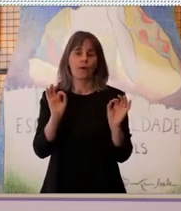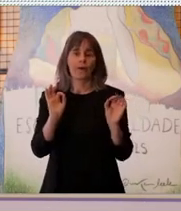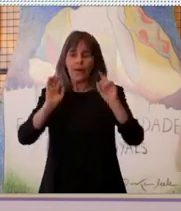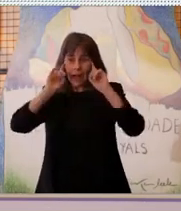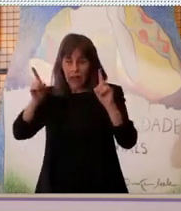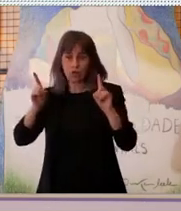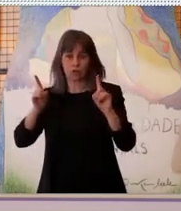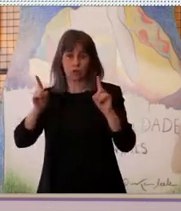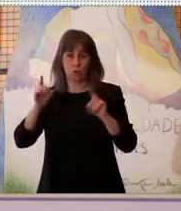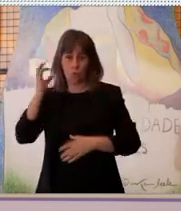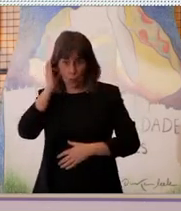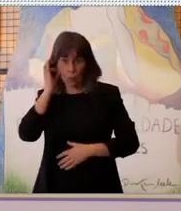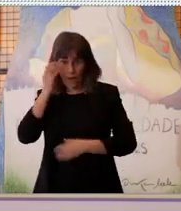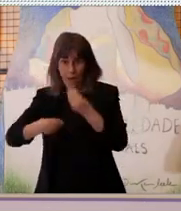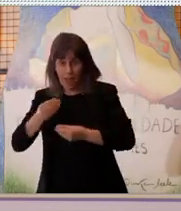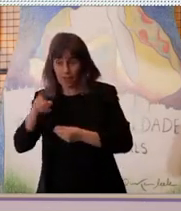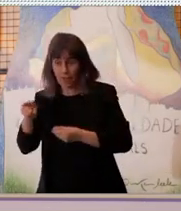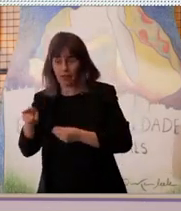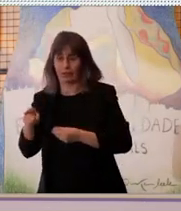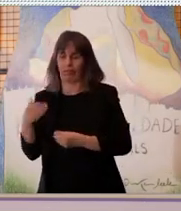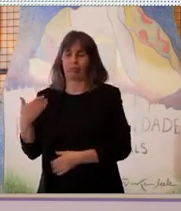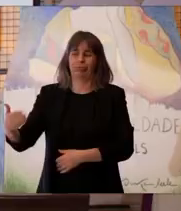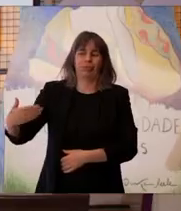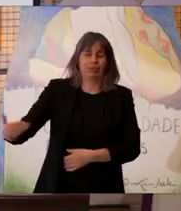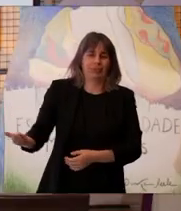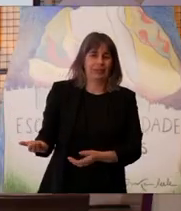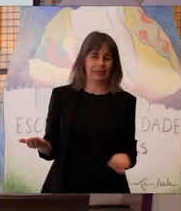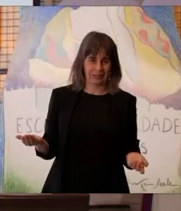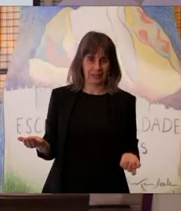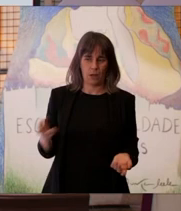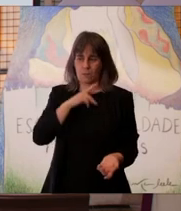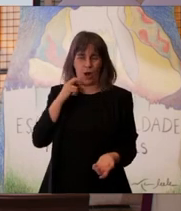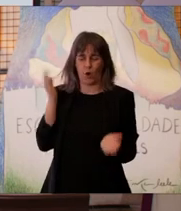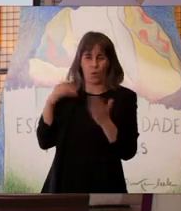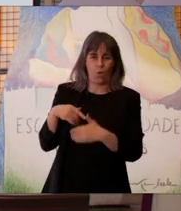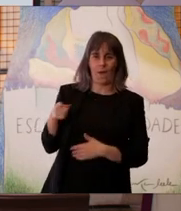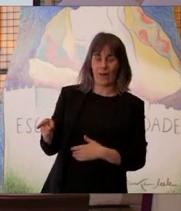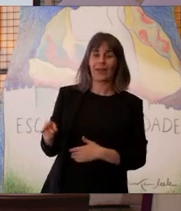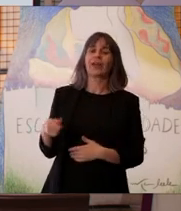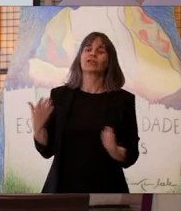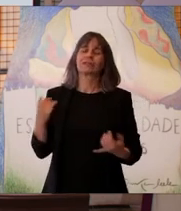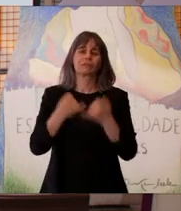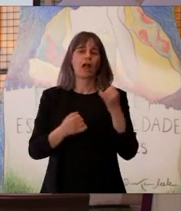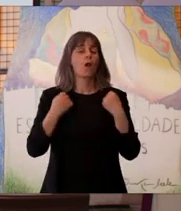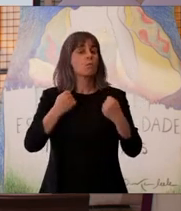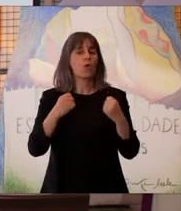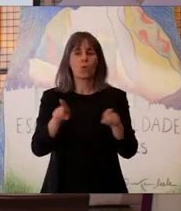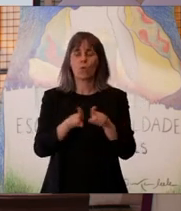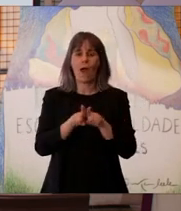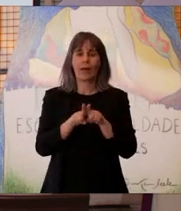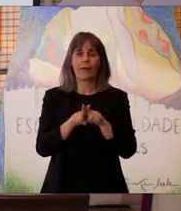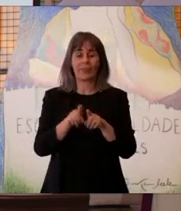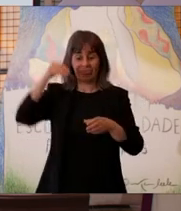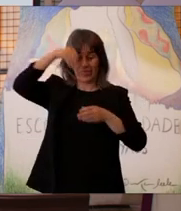denigrado si lo hacemos nosotras y eso o sea las formas del poder el poder es una armadura en la que caben los hombres